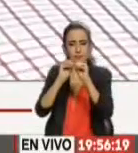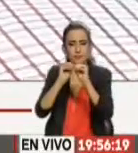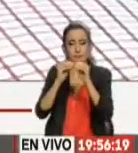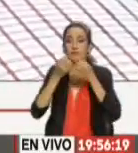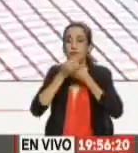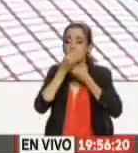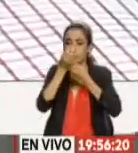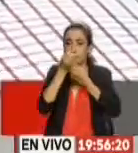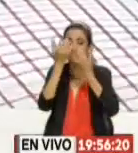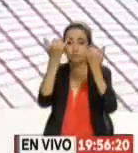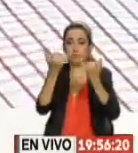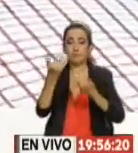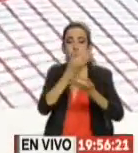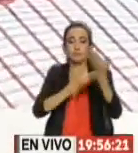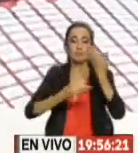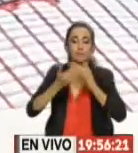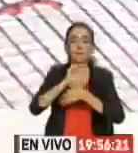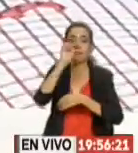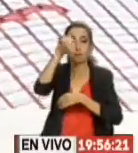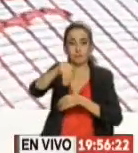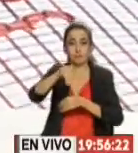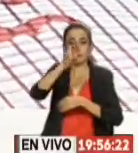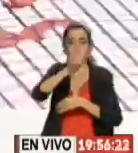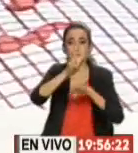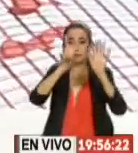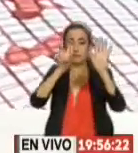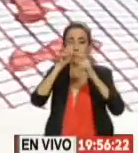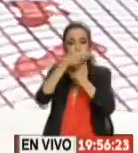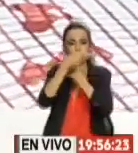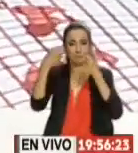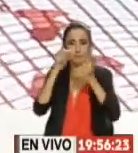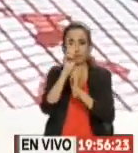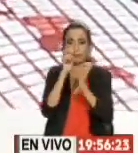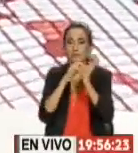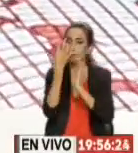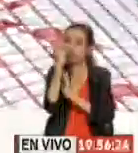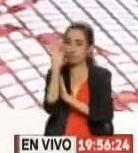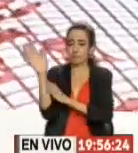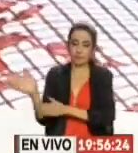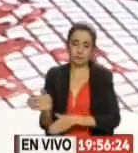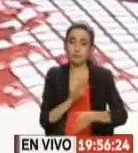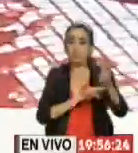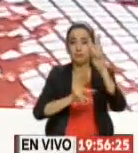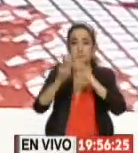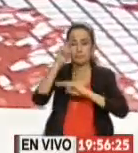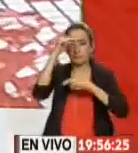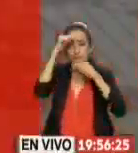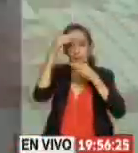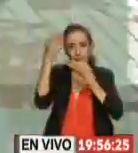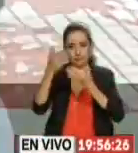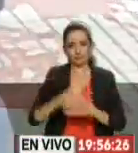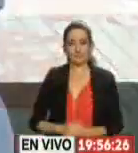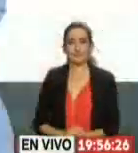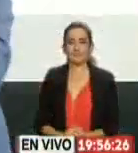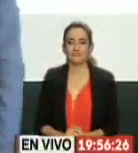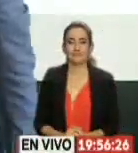compartir este día, martes 26 de marzo de 2019. Arrancamos con la revisión de los titulares.